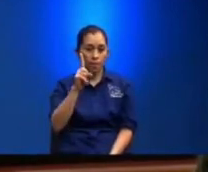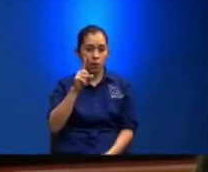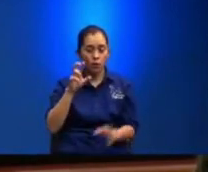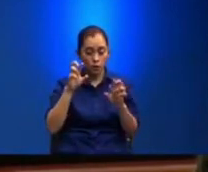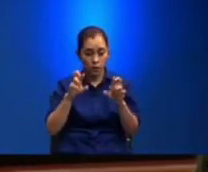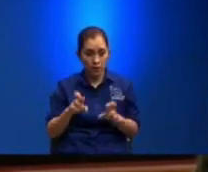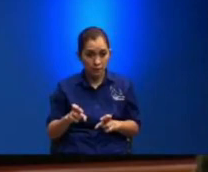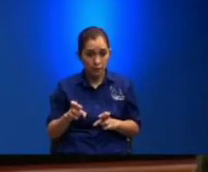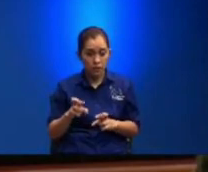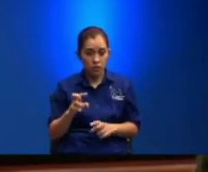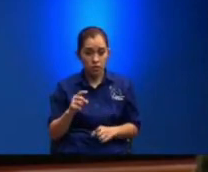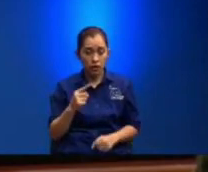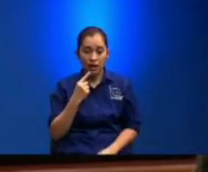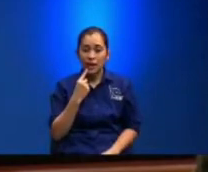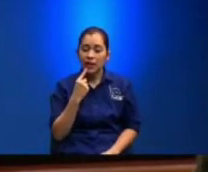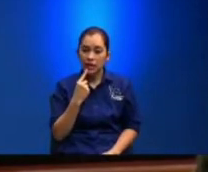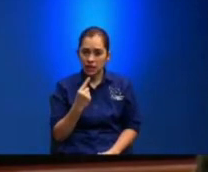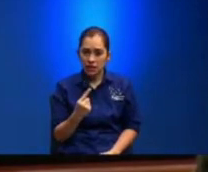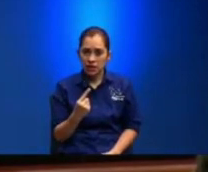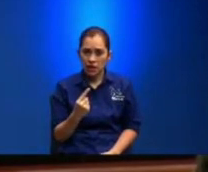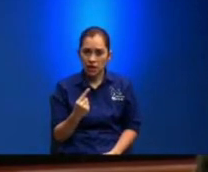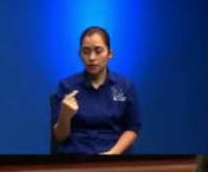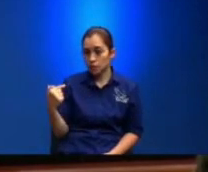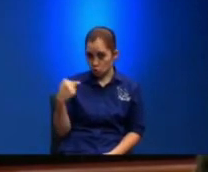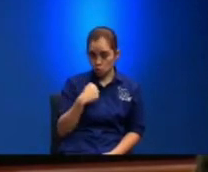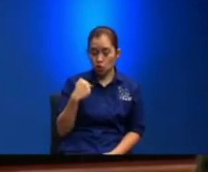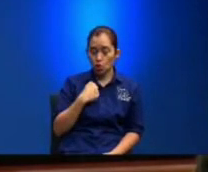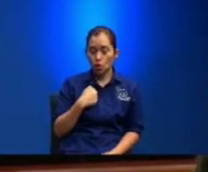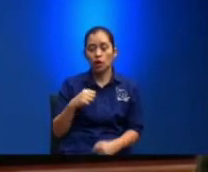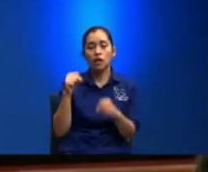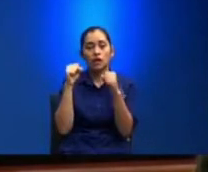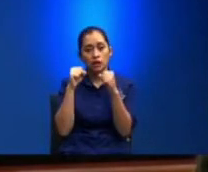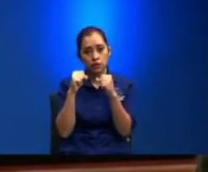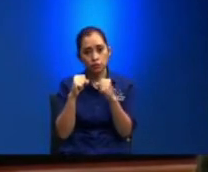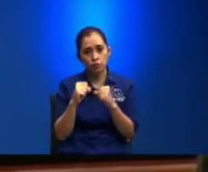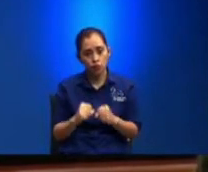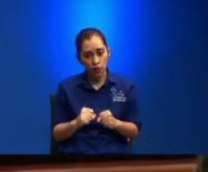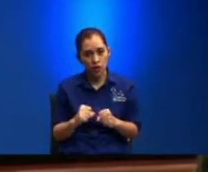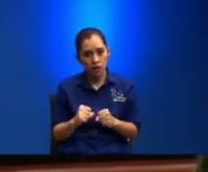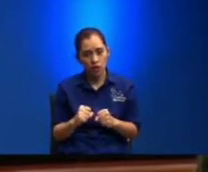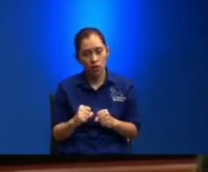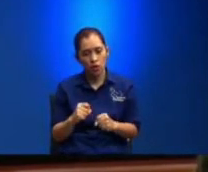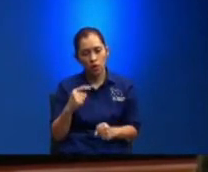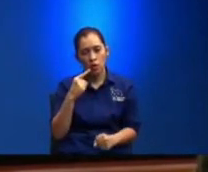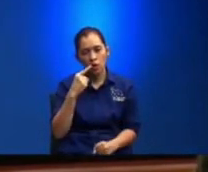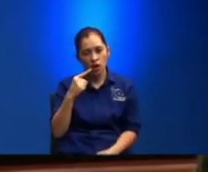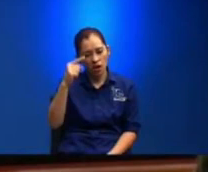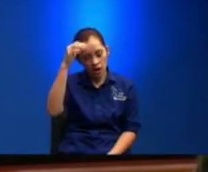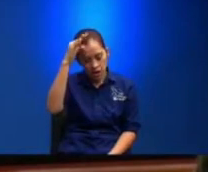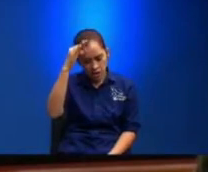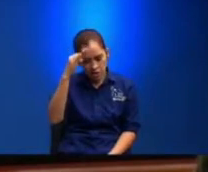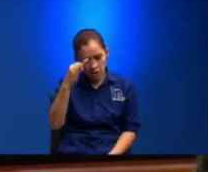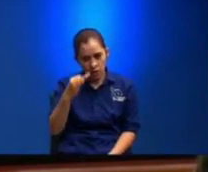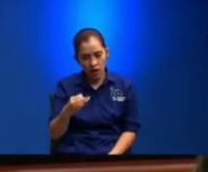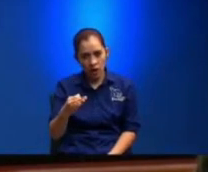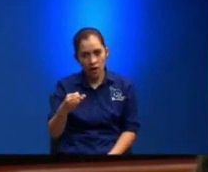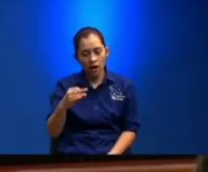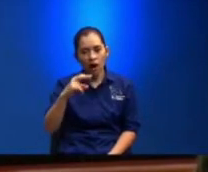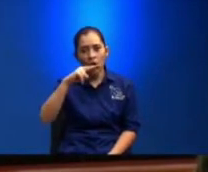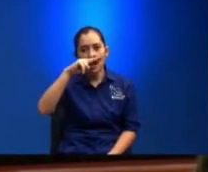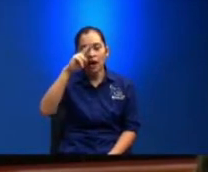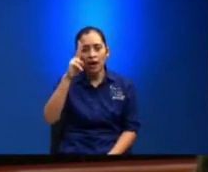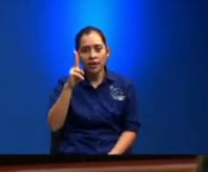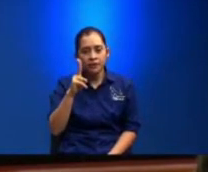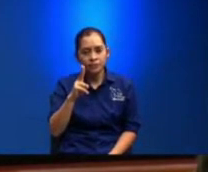asegurar les puedo asegurar que no hay ningún satanista que él vaya a la iglesia a